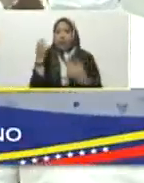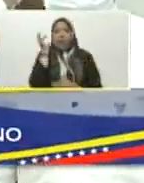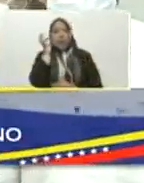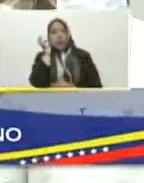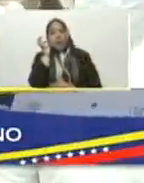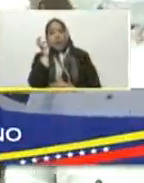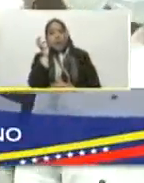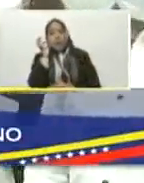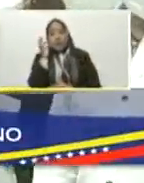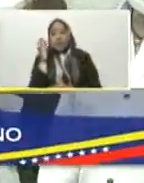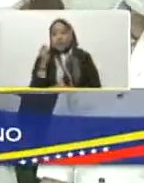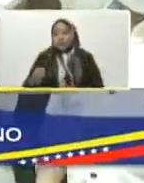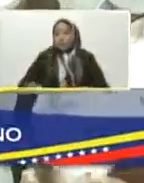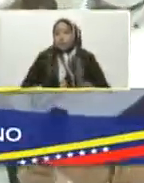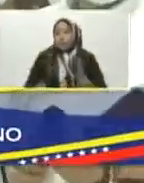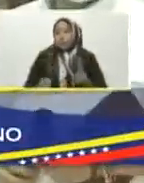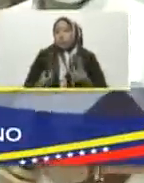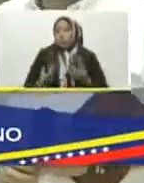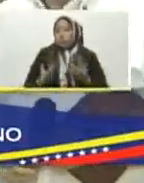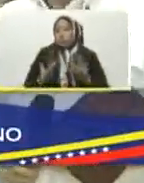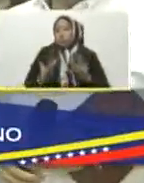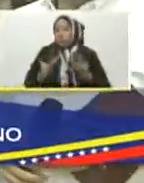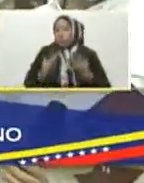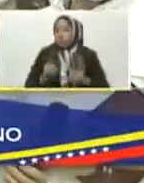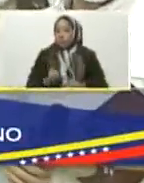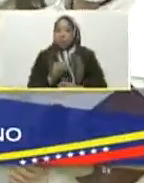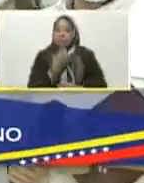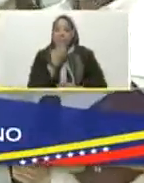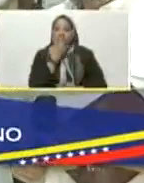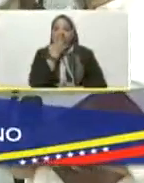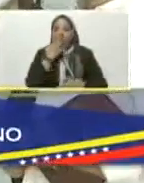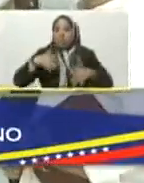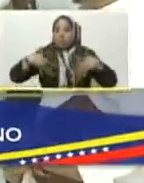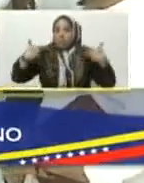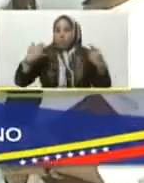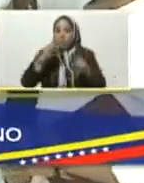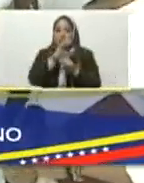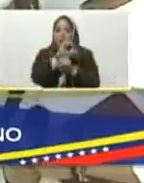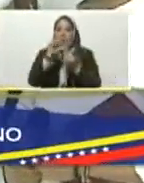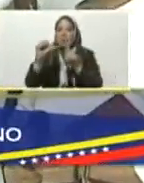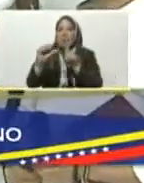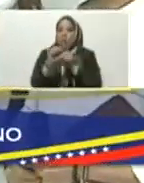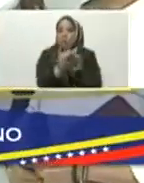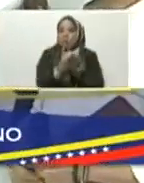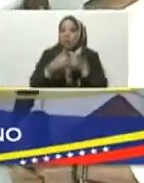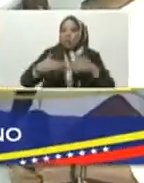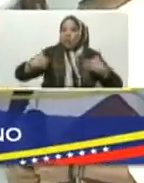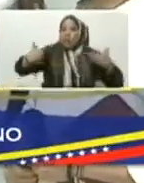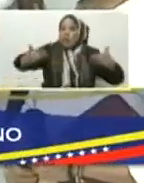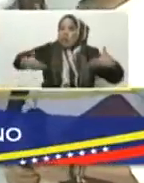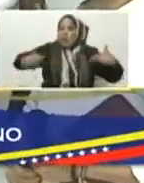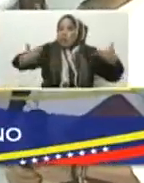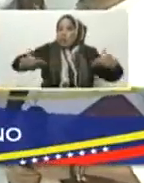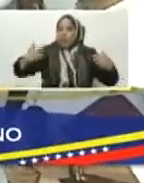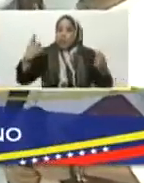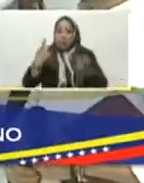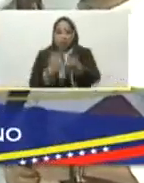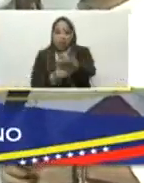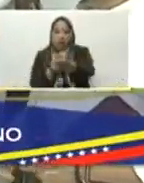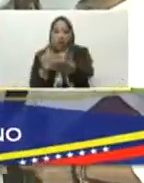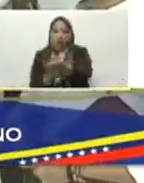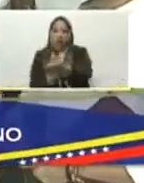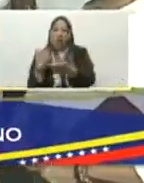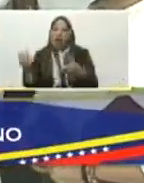Porque aquí lo que se respira es un ambiente, un espíritu de alegría, de hermandad, de